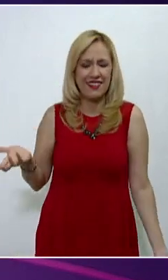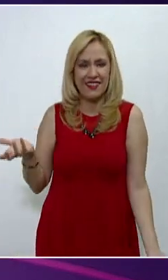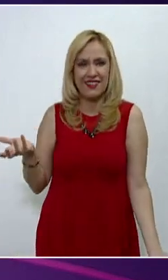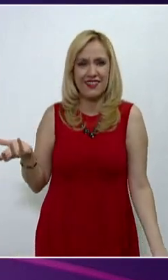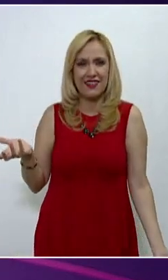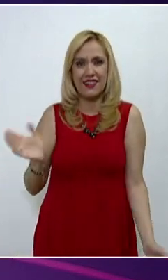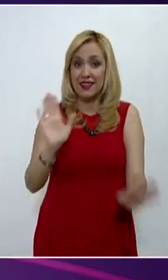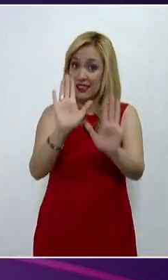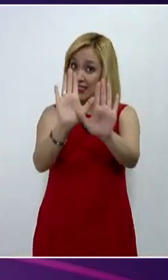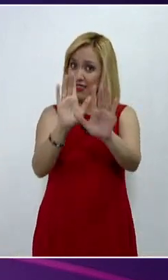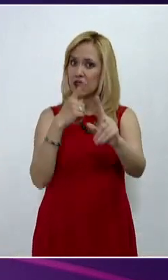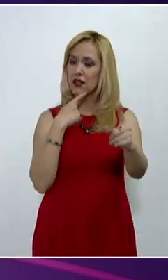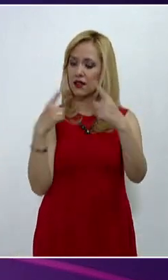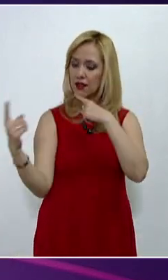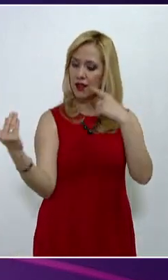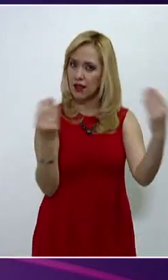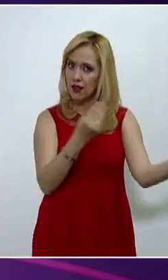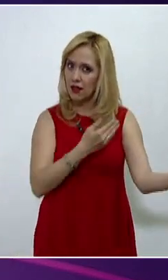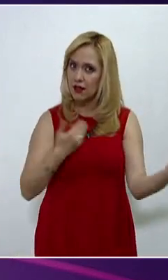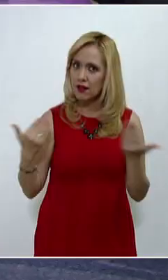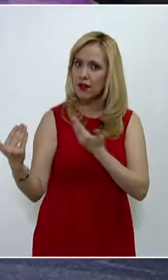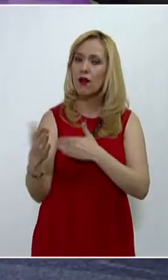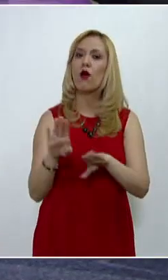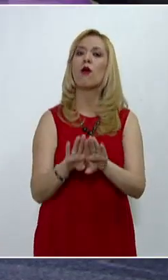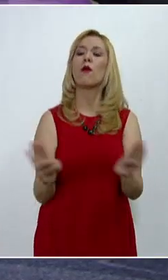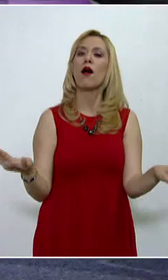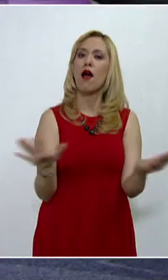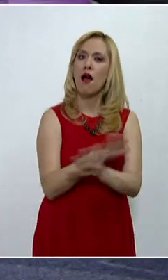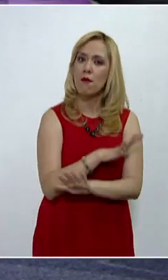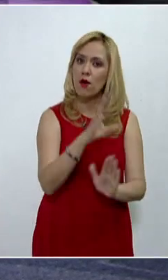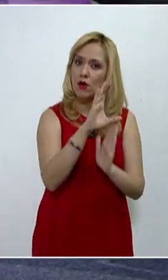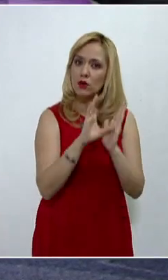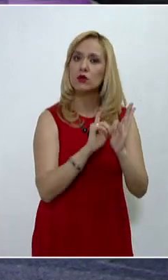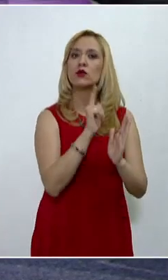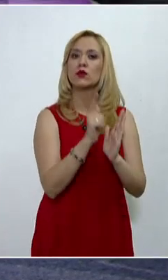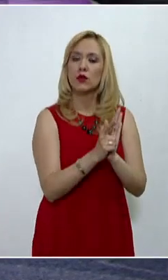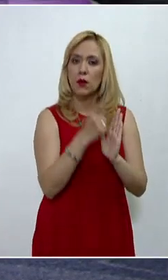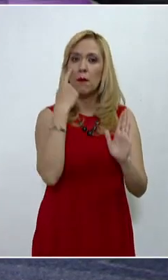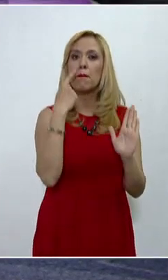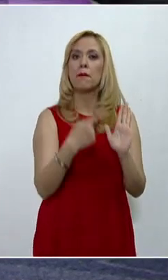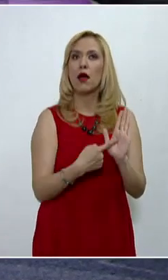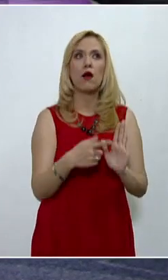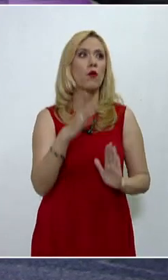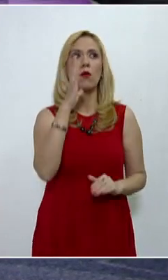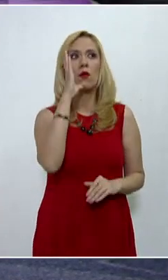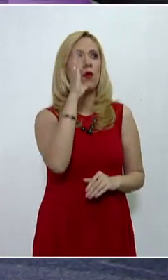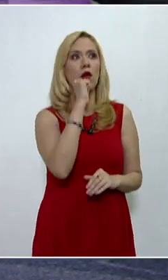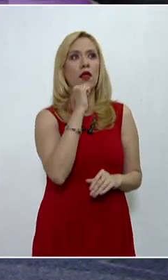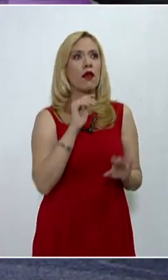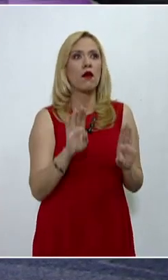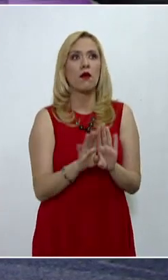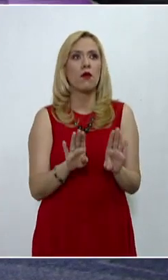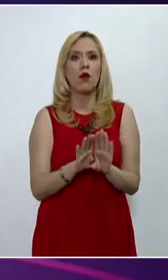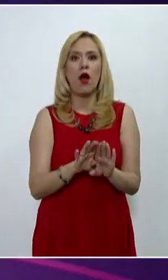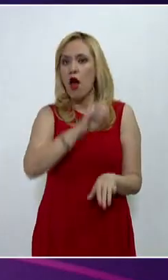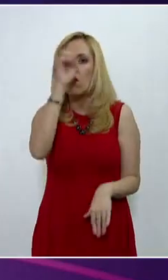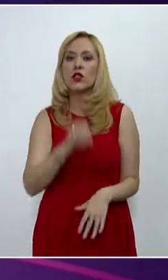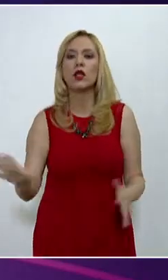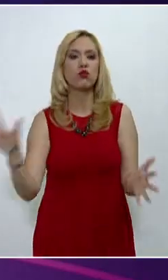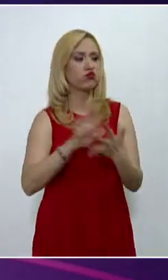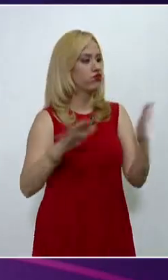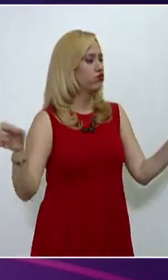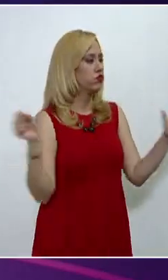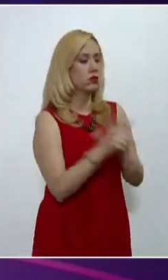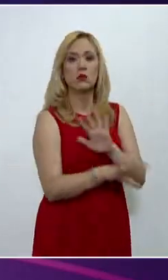tal vez ya para empezar a debatir el tema de la reforma constitucional, en el que no puede ser por default la prisión preventiva, se